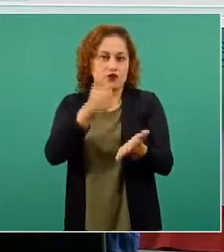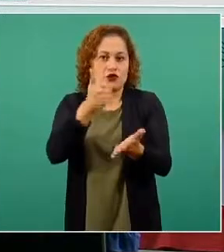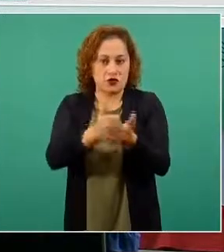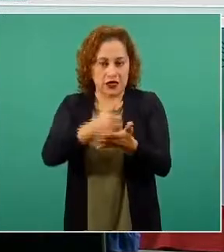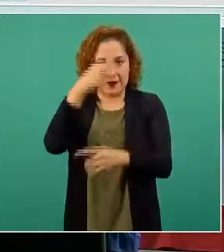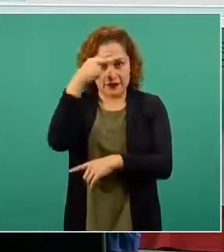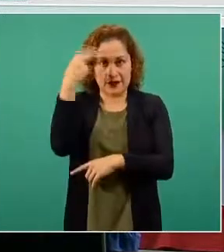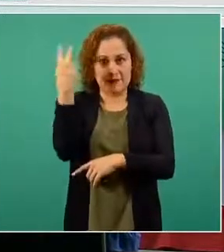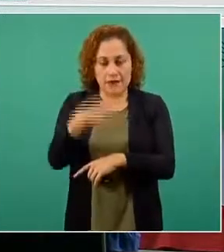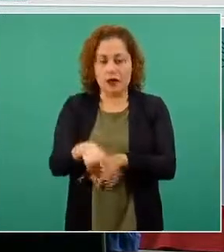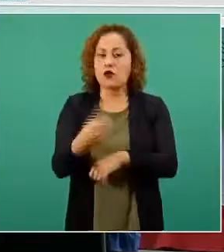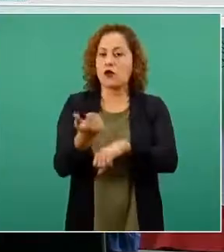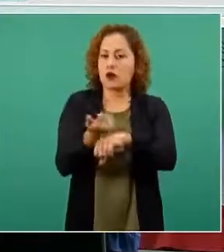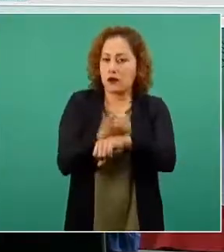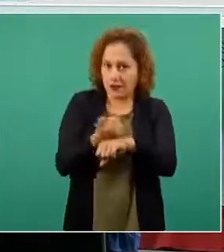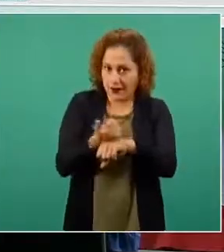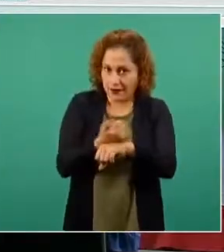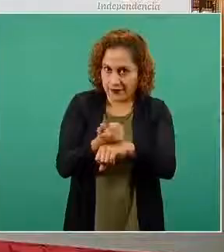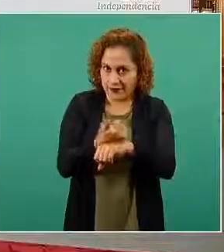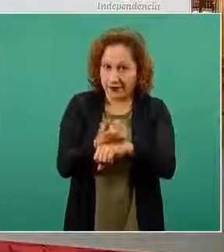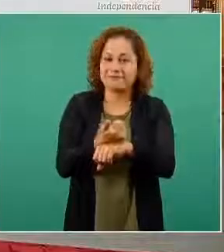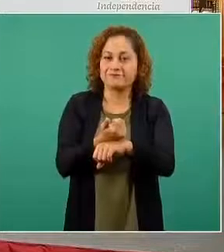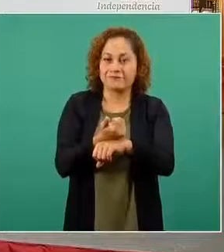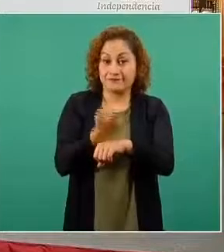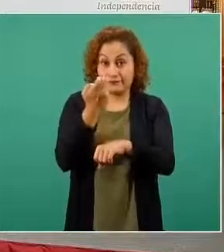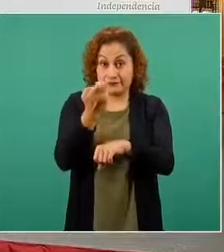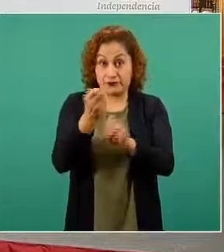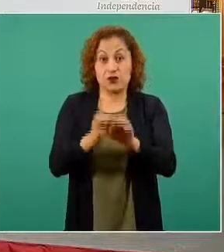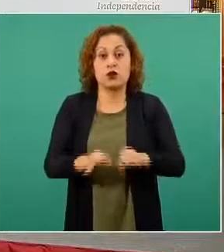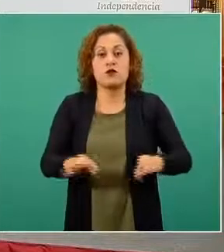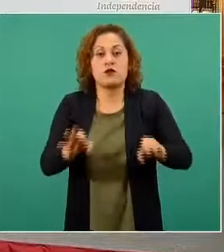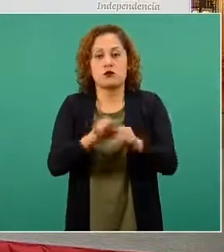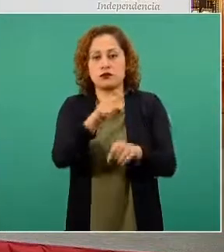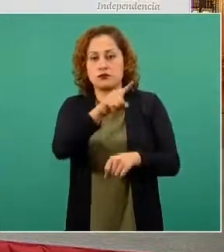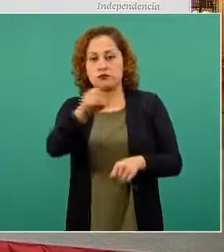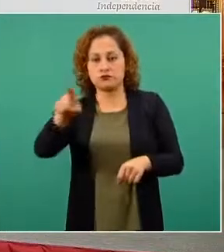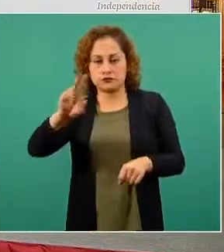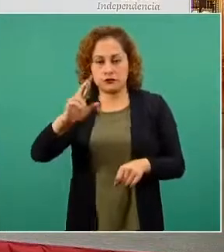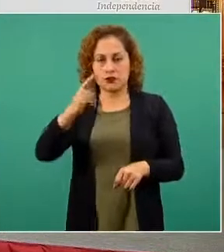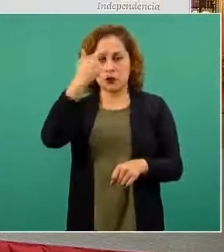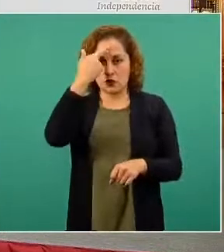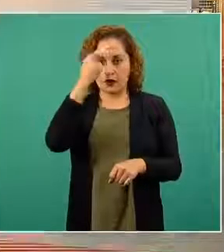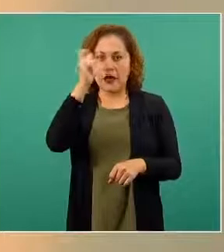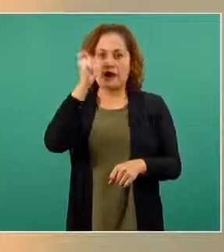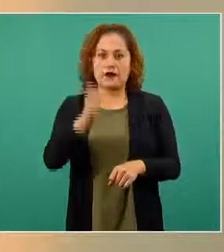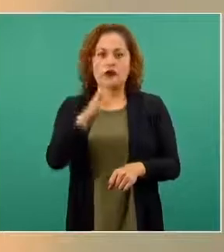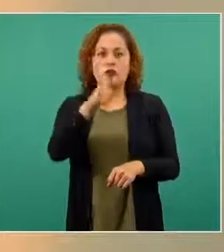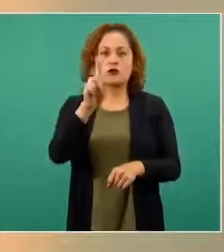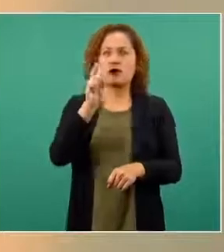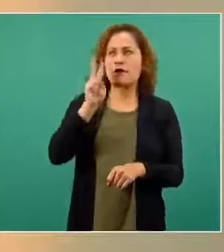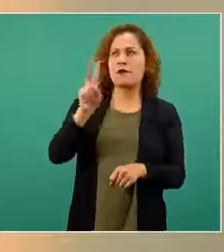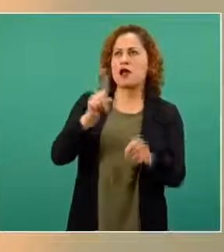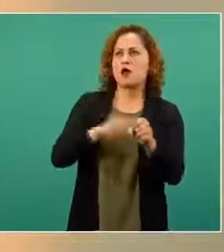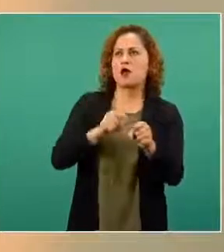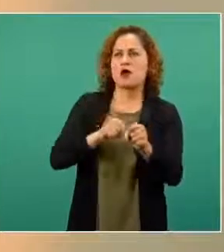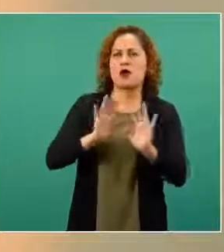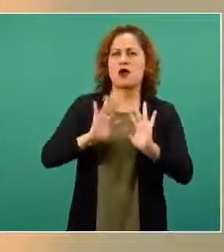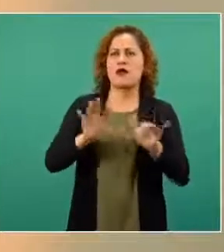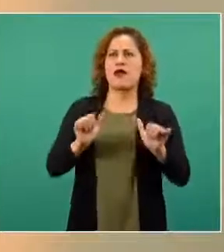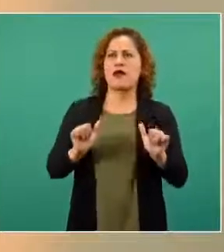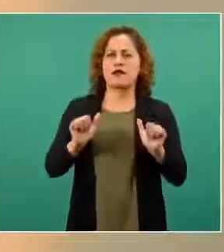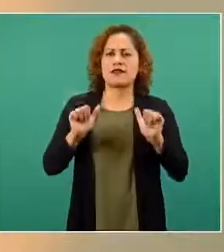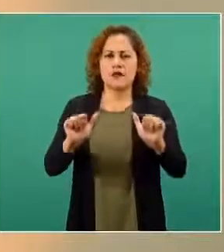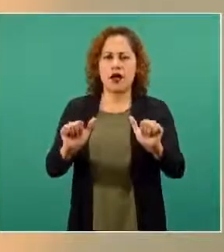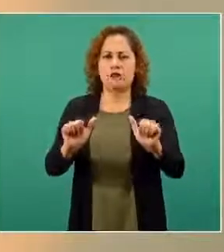semáforo amarillo. Y es importante resaltar que no, por ende, hay que dejar de utilizar las medidas